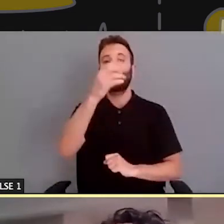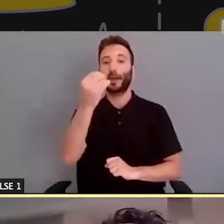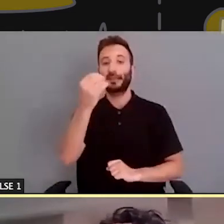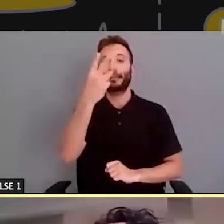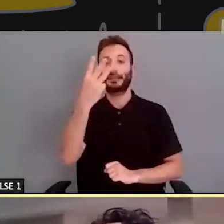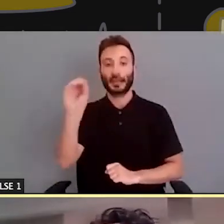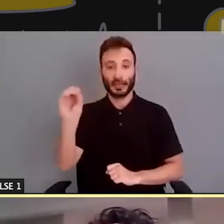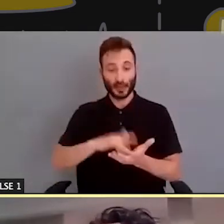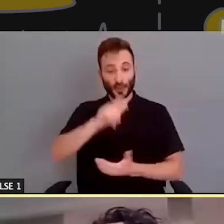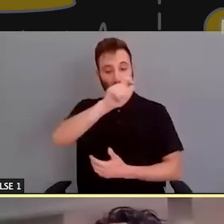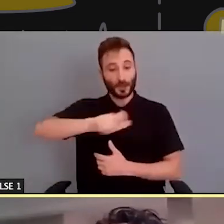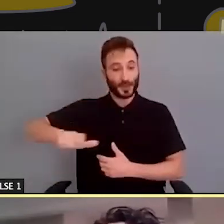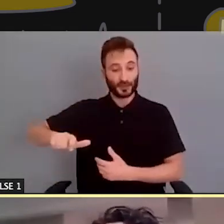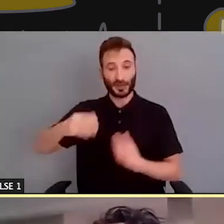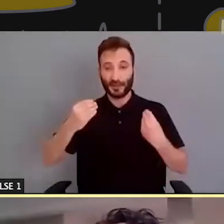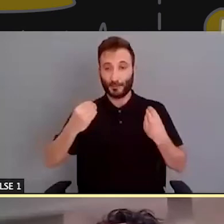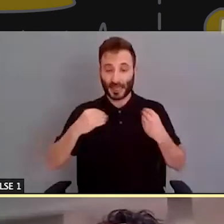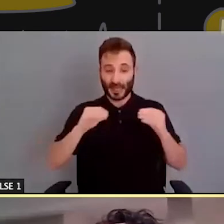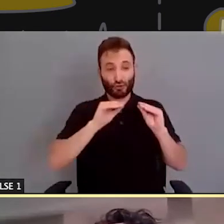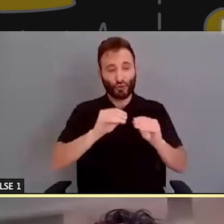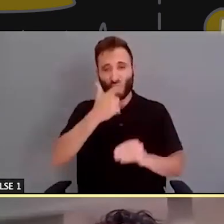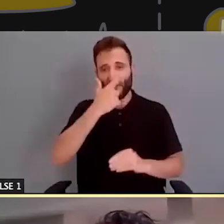las personas más fácil, más segura y